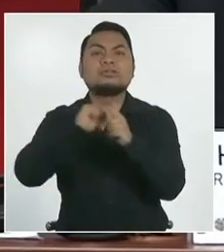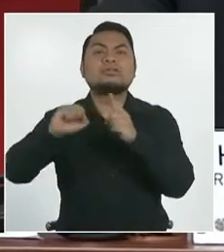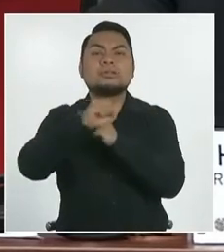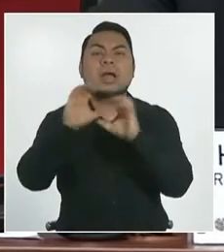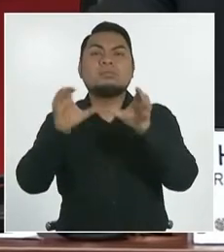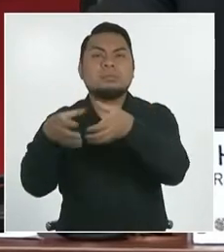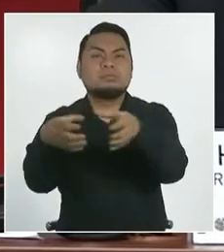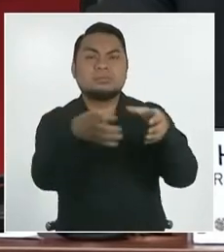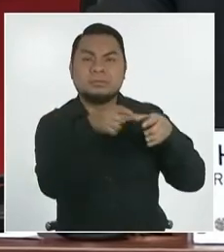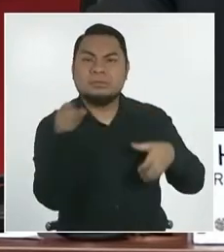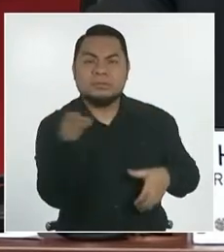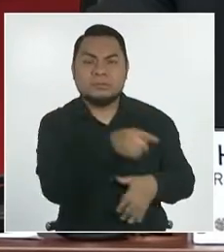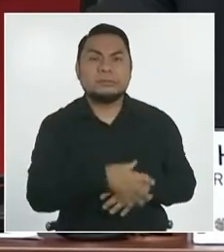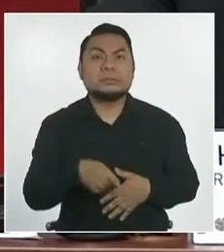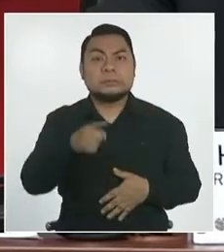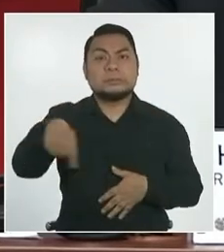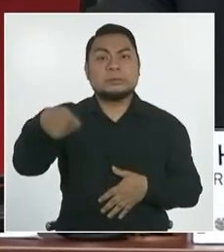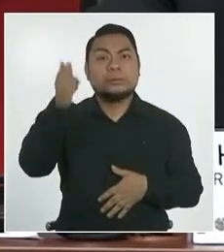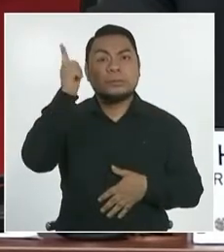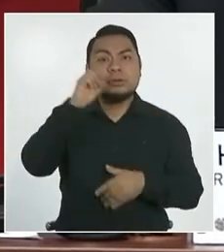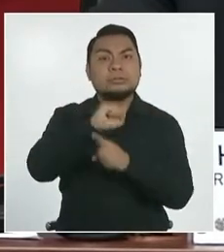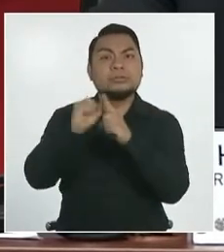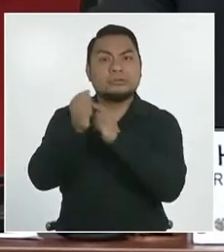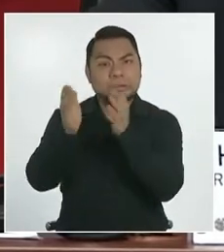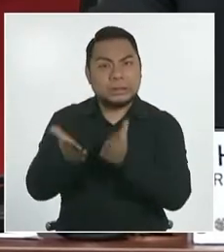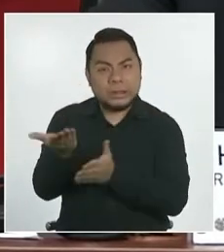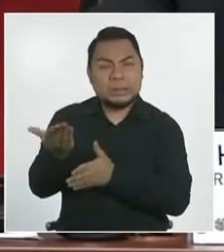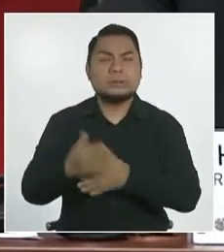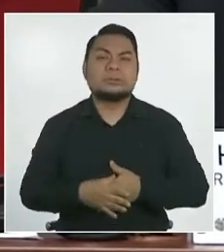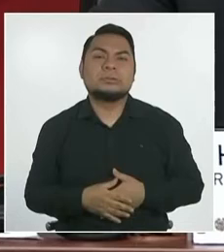civil, los dirigentes sociales